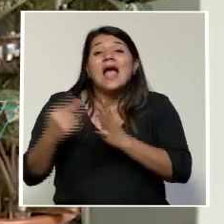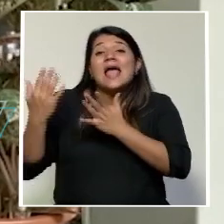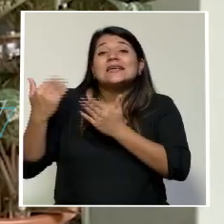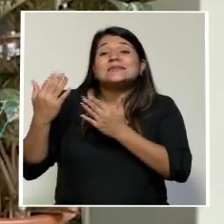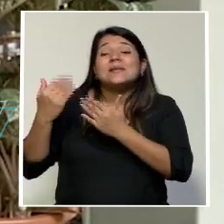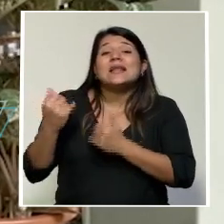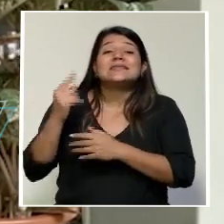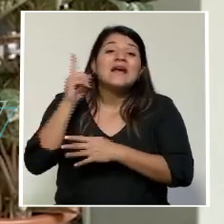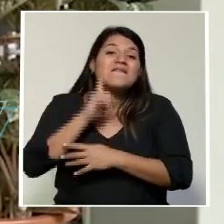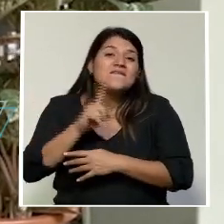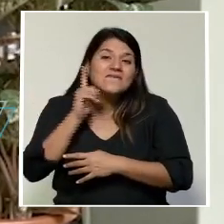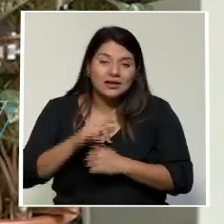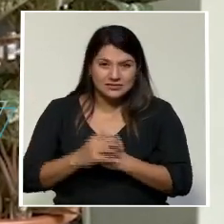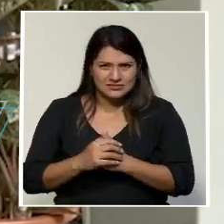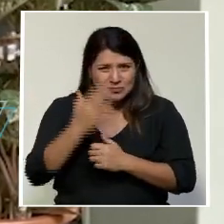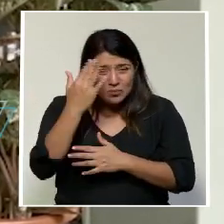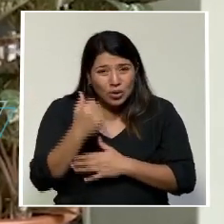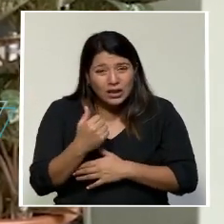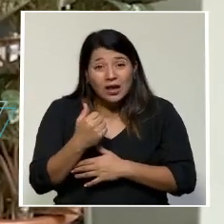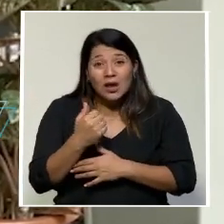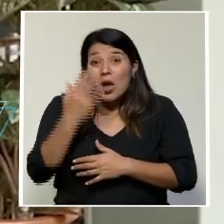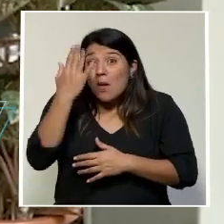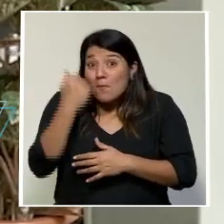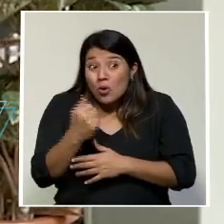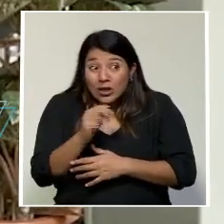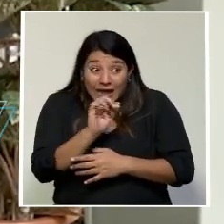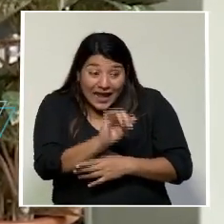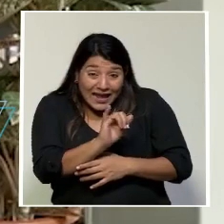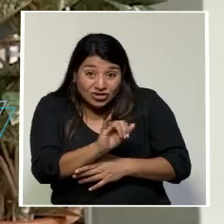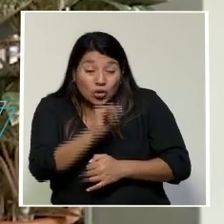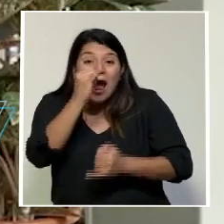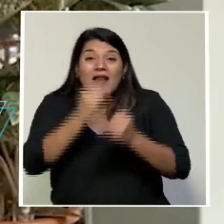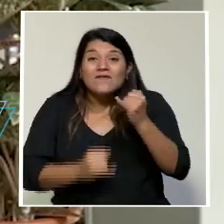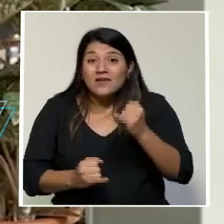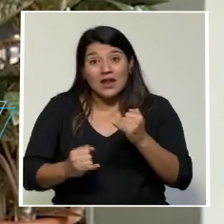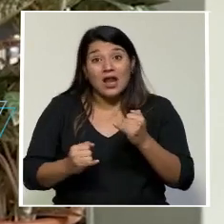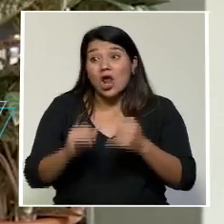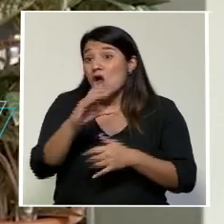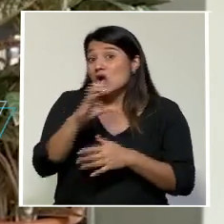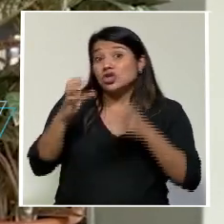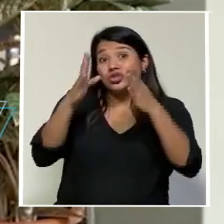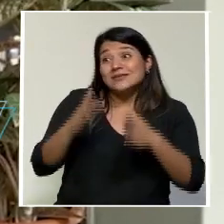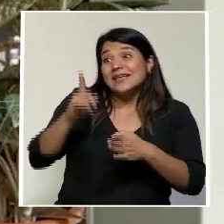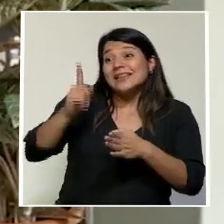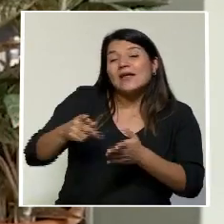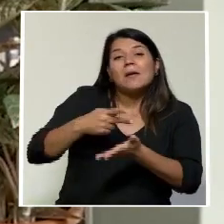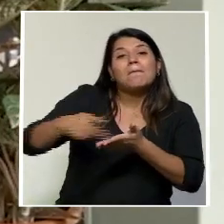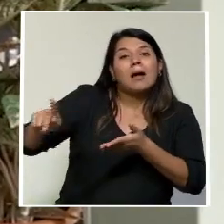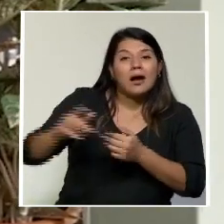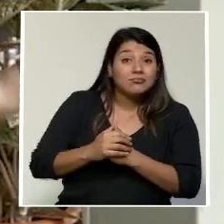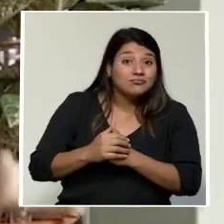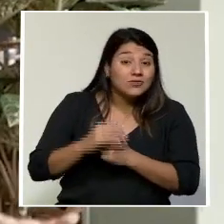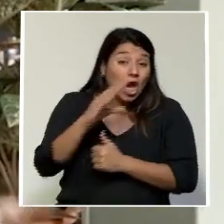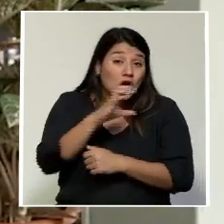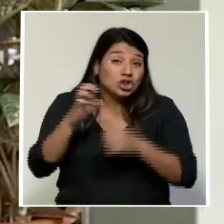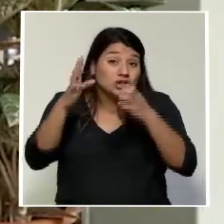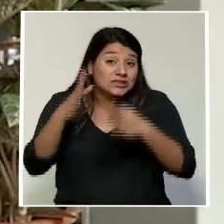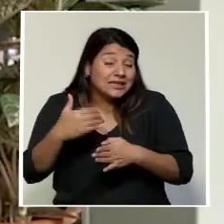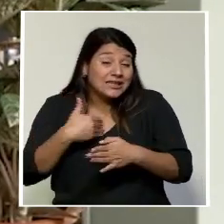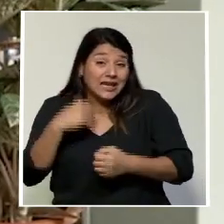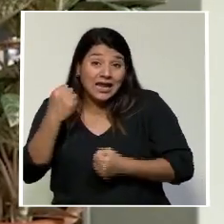reducción que se estará haciendo vamos a tener que pagarla entre todos, los costarricenses que tenemos vehículo y todos los